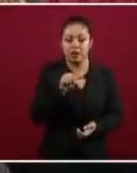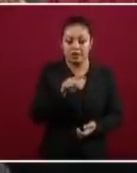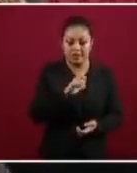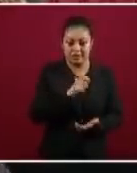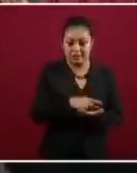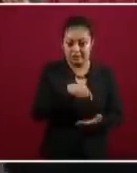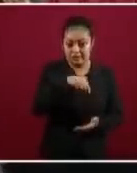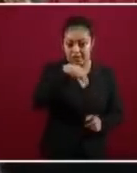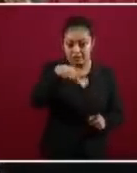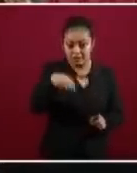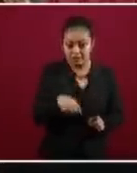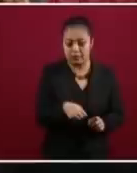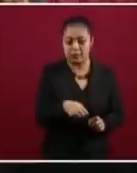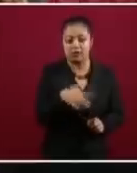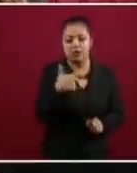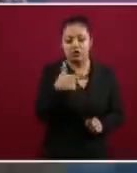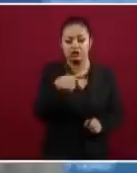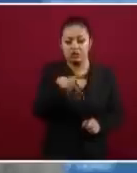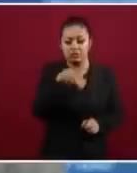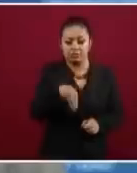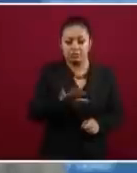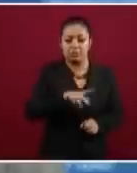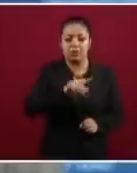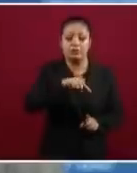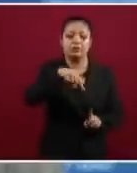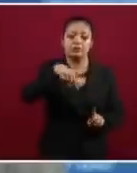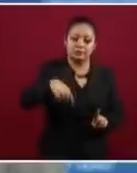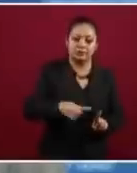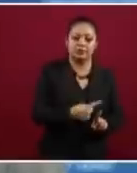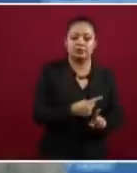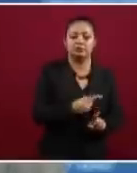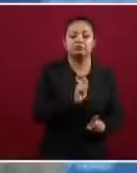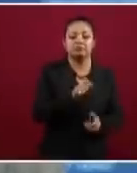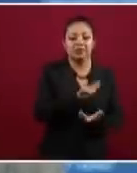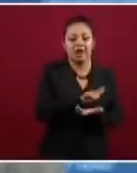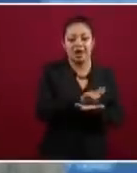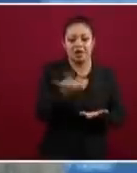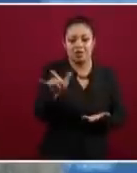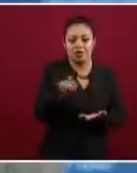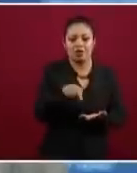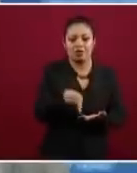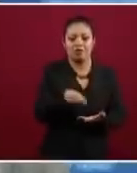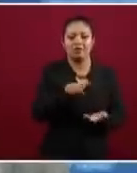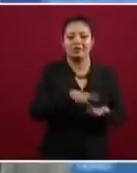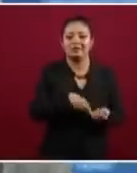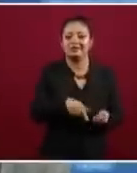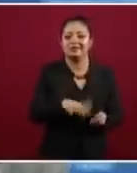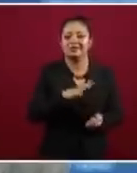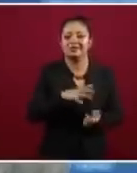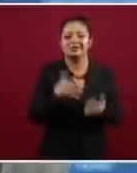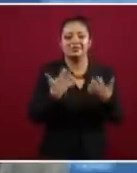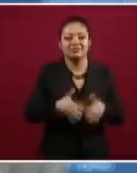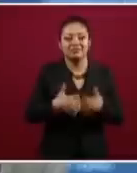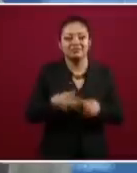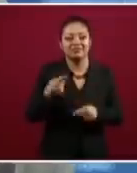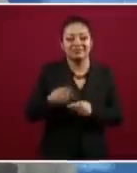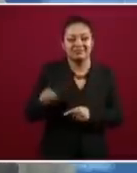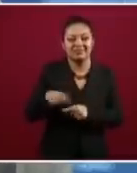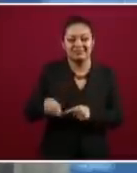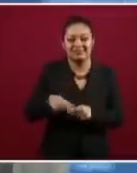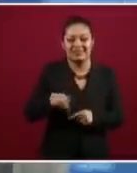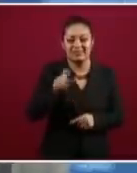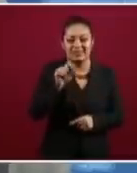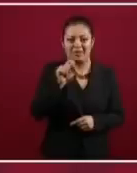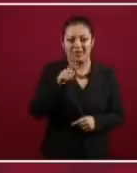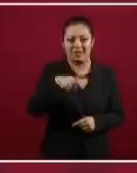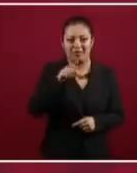llegar prácticamente a la zona del aeropuerto, donde se pretende crear una zona industrial, aprovechando lo de las 20 kilómetros